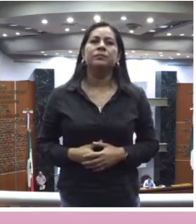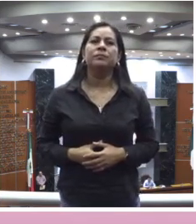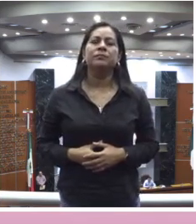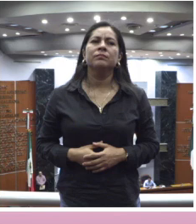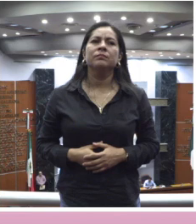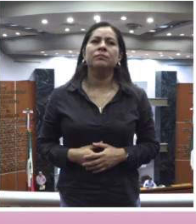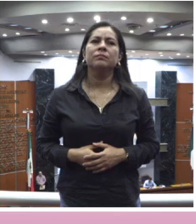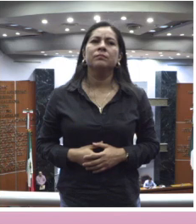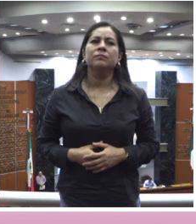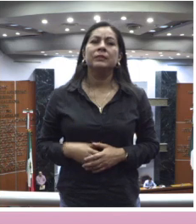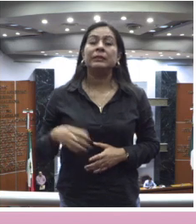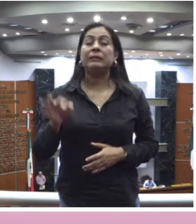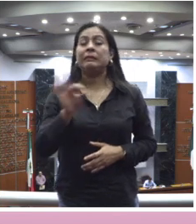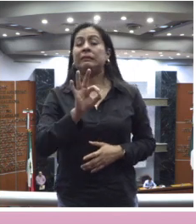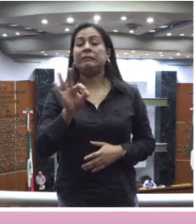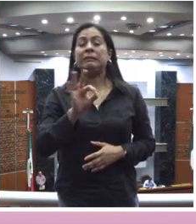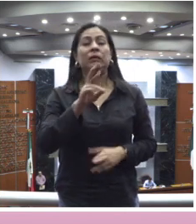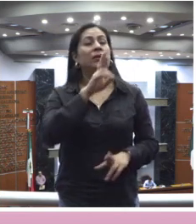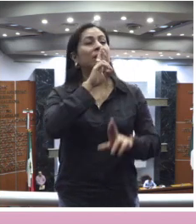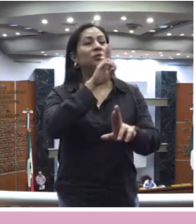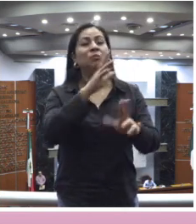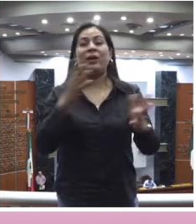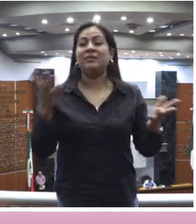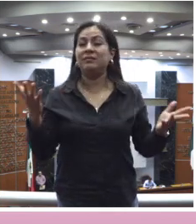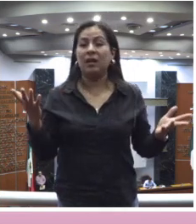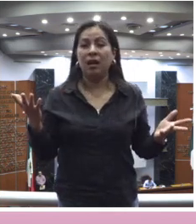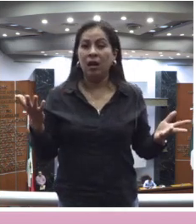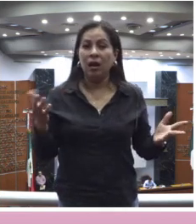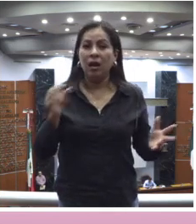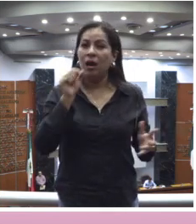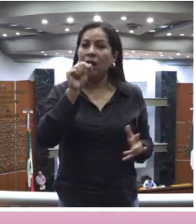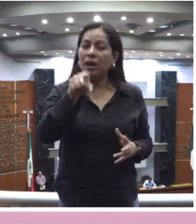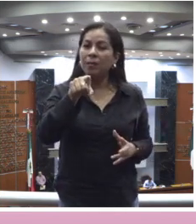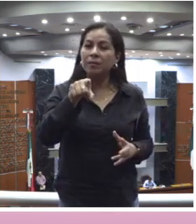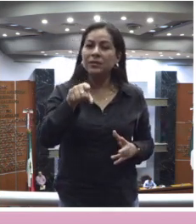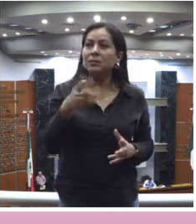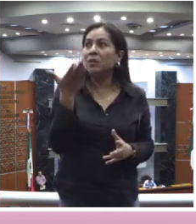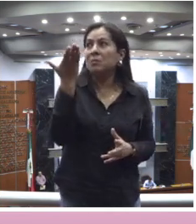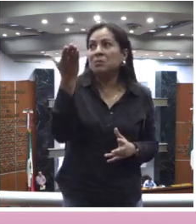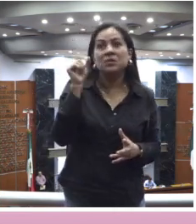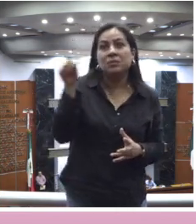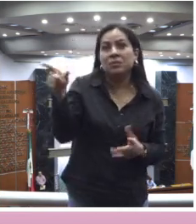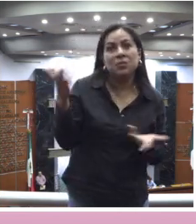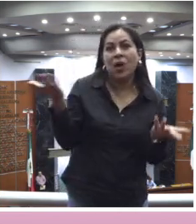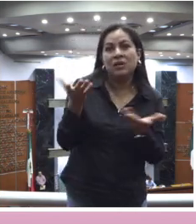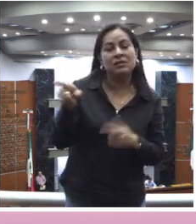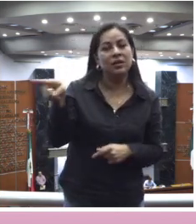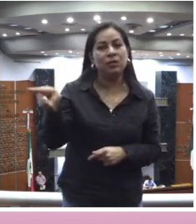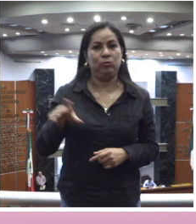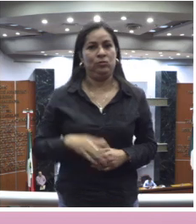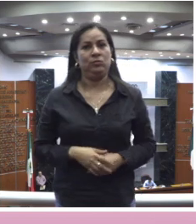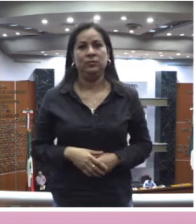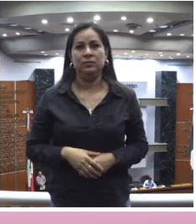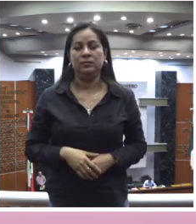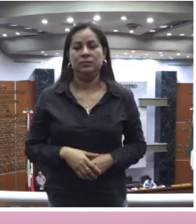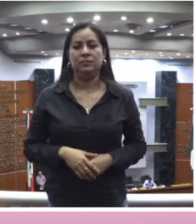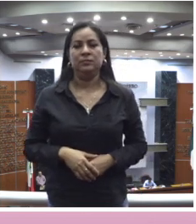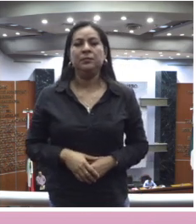siquiera presenten sus contestaciones a la petición que ellos mismos hicieron.